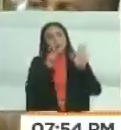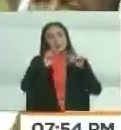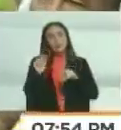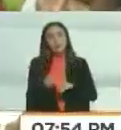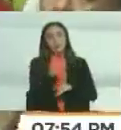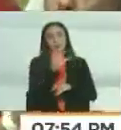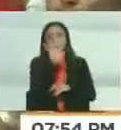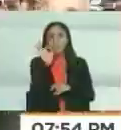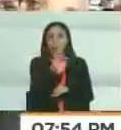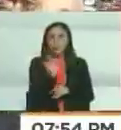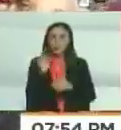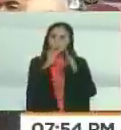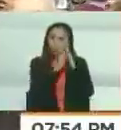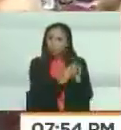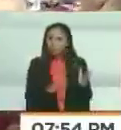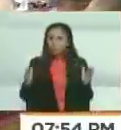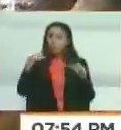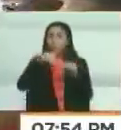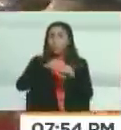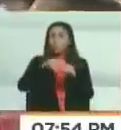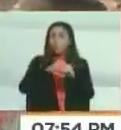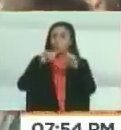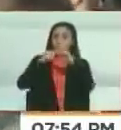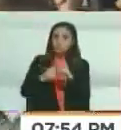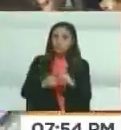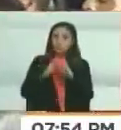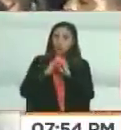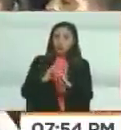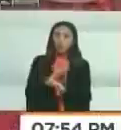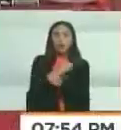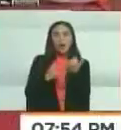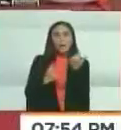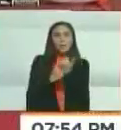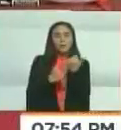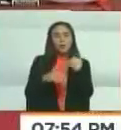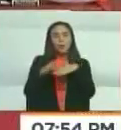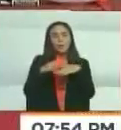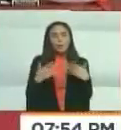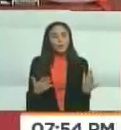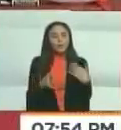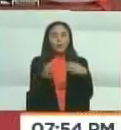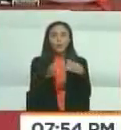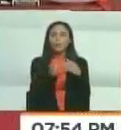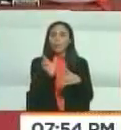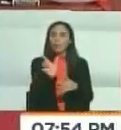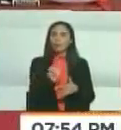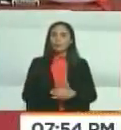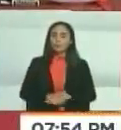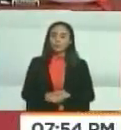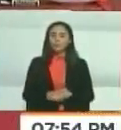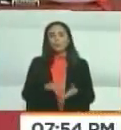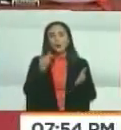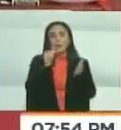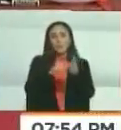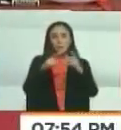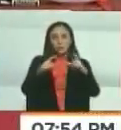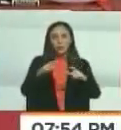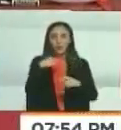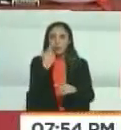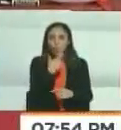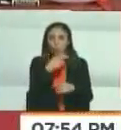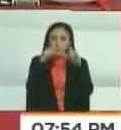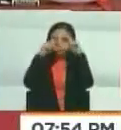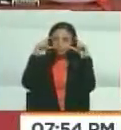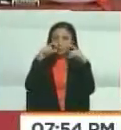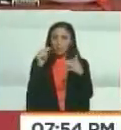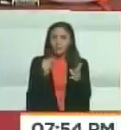57,3% de todos los votos pasaron por la tarjeta del Partido Socialista Unido de Venezuela. Lo del Tamacuro